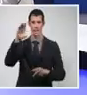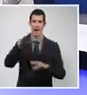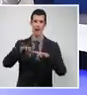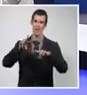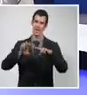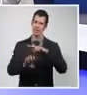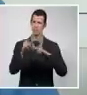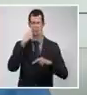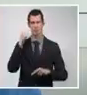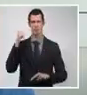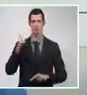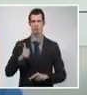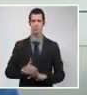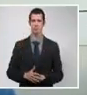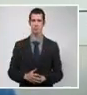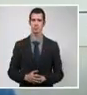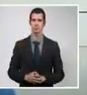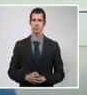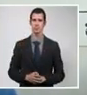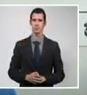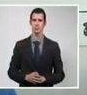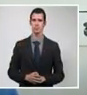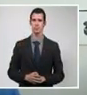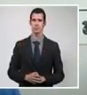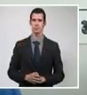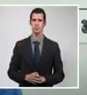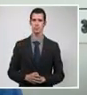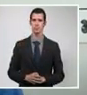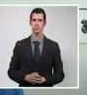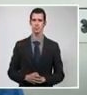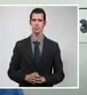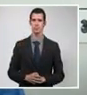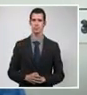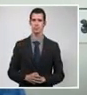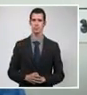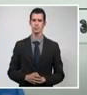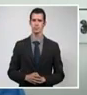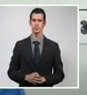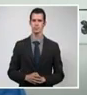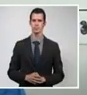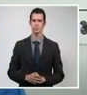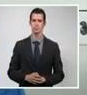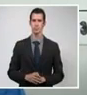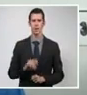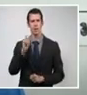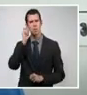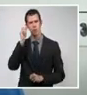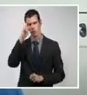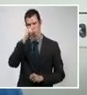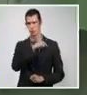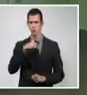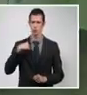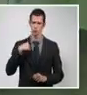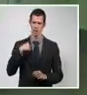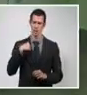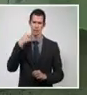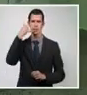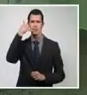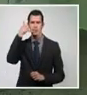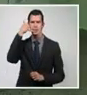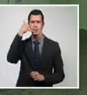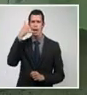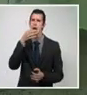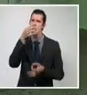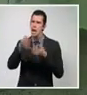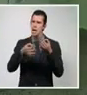de la Salud. Solamente retraerte, mamá. La doctora Ana María Vega le da el parte a una madre sobre el estado de